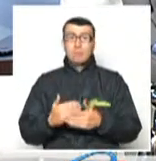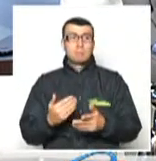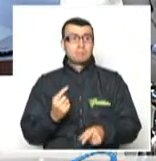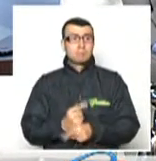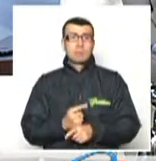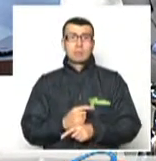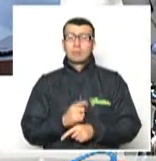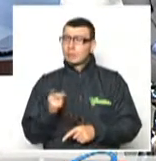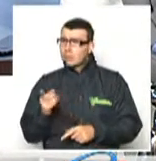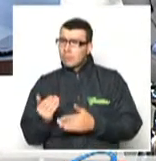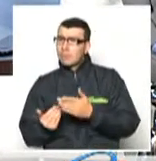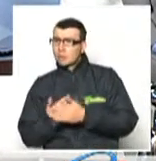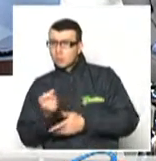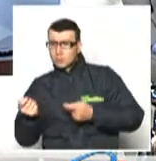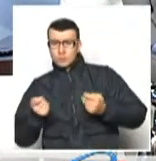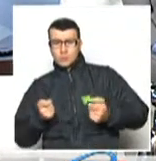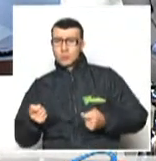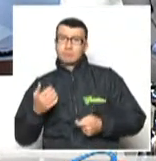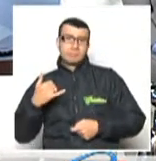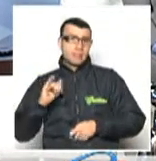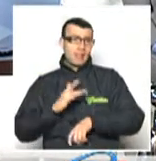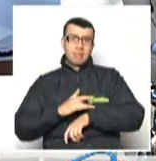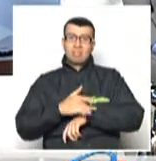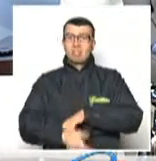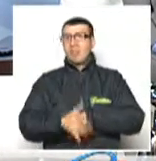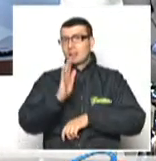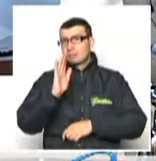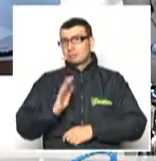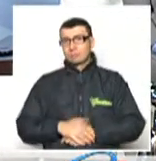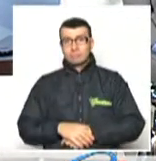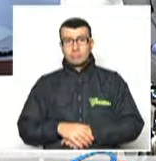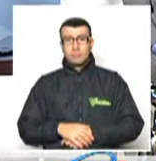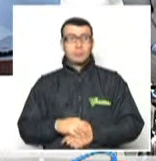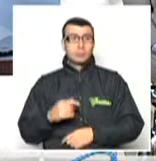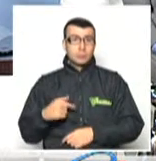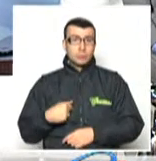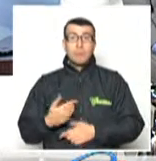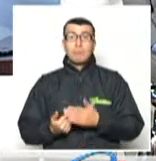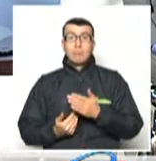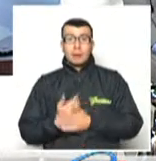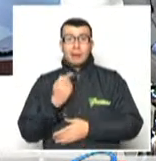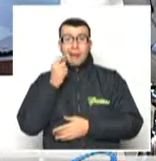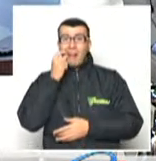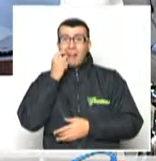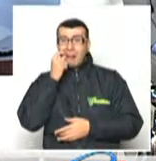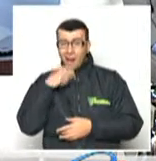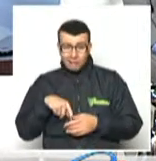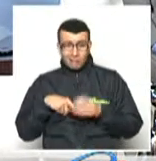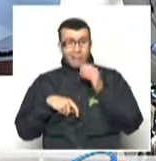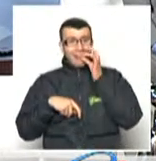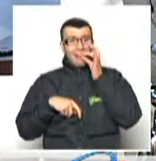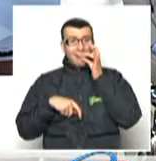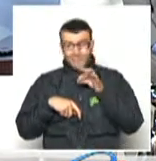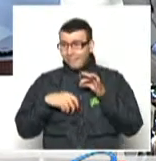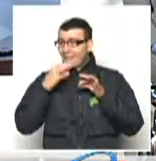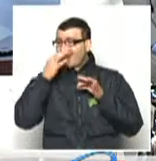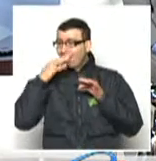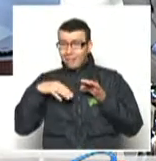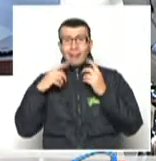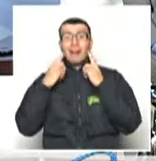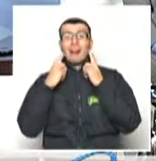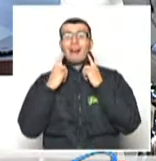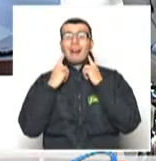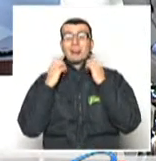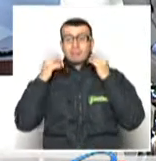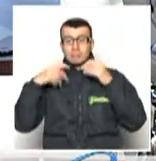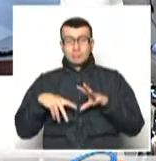empezó el tratamiento ya era demasiadamente tarde, pero ahí fue donde empecé a perder mis dientes y mis muelas, pero